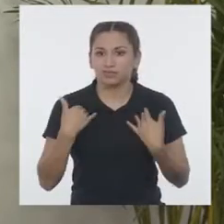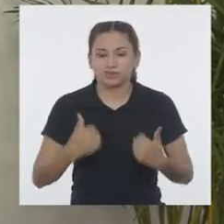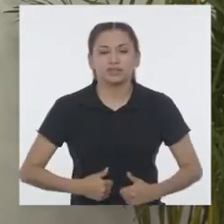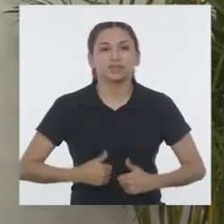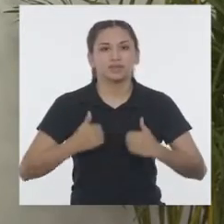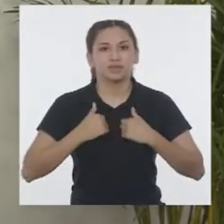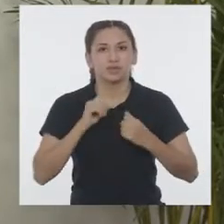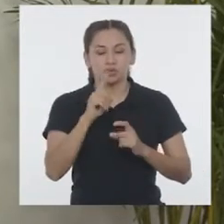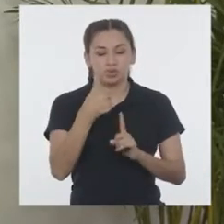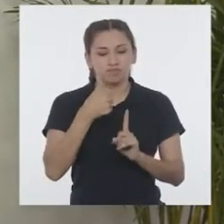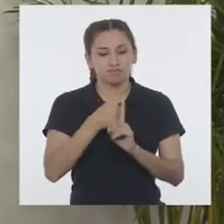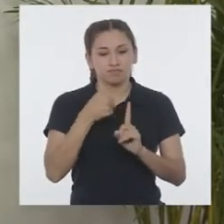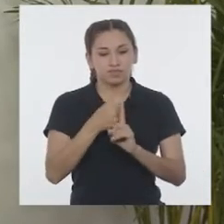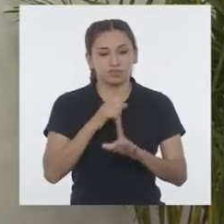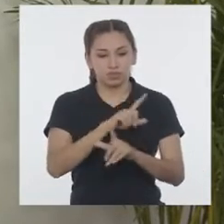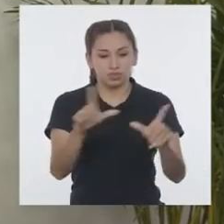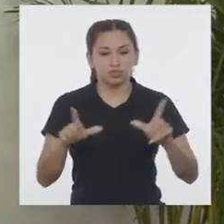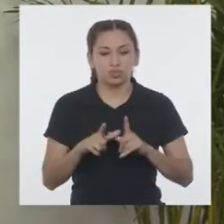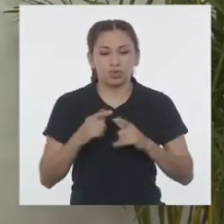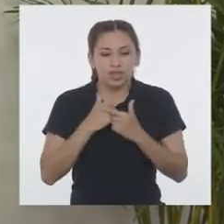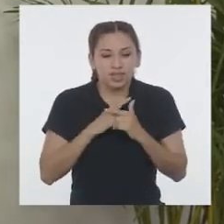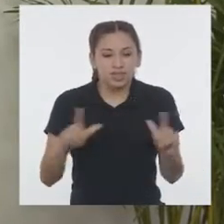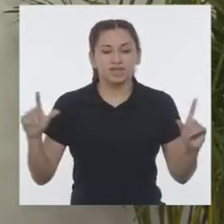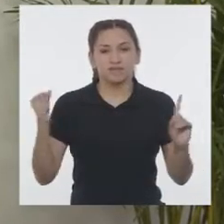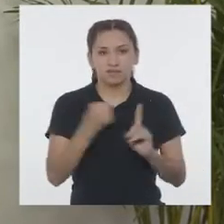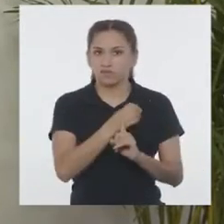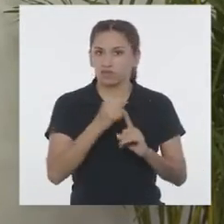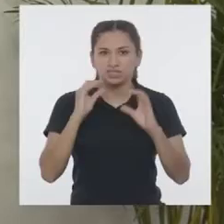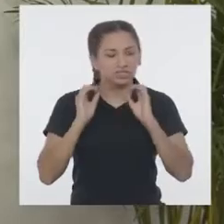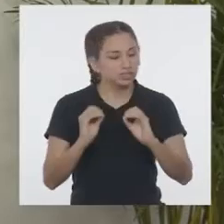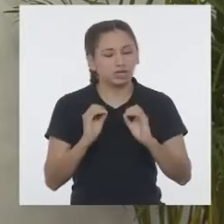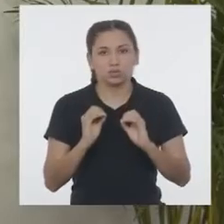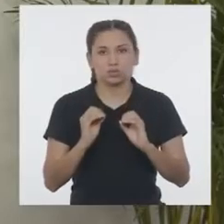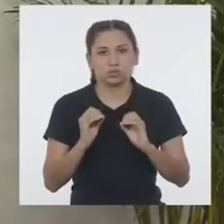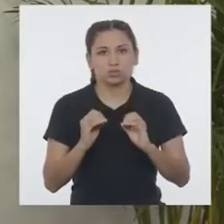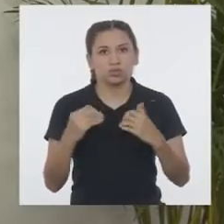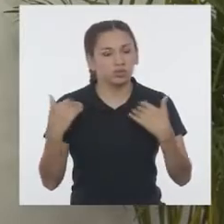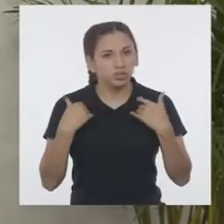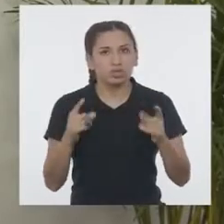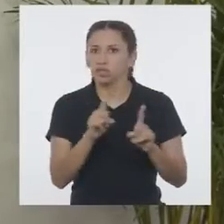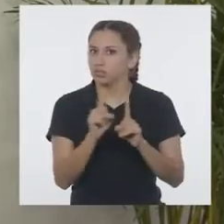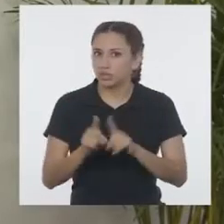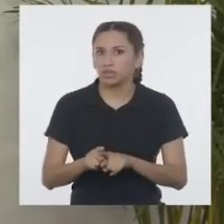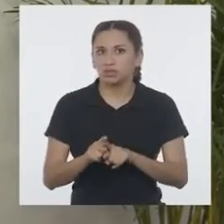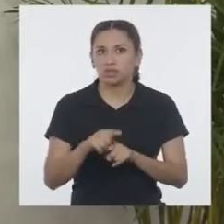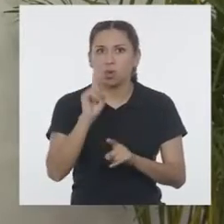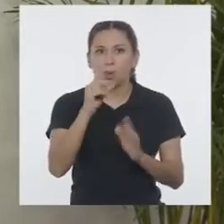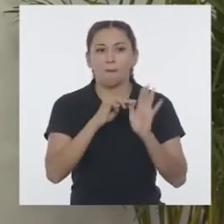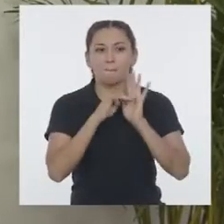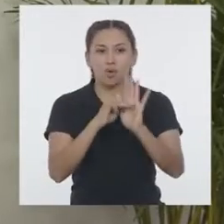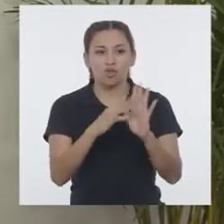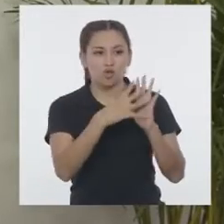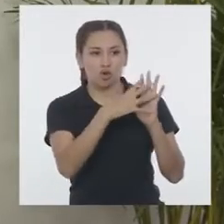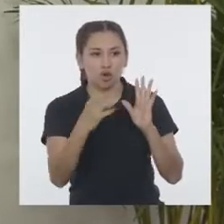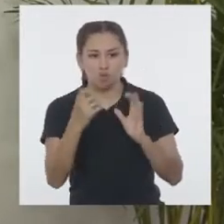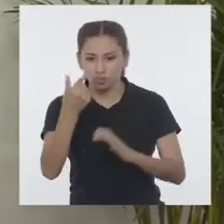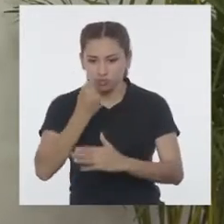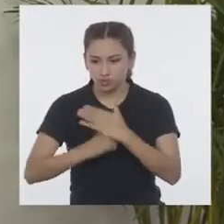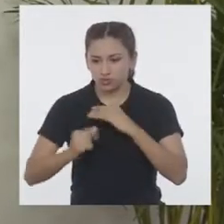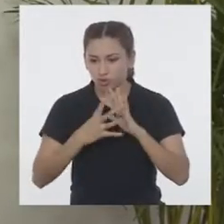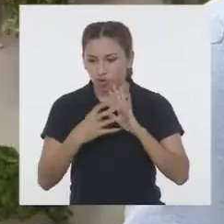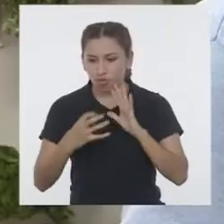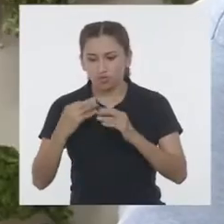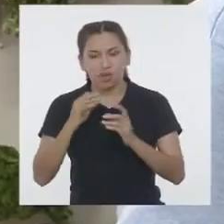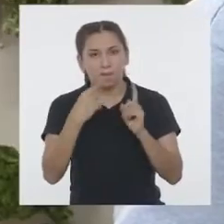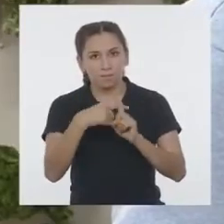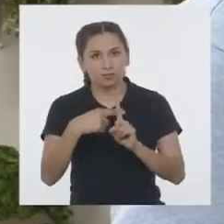procurar vivir uno mismo en un entorno saludable, libre de violencia. Es más, tiene que procurar ser un modelo a seguir para sus hijas